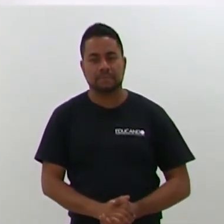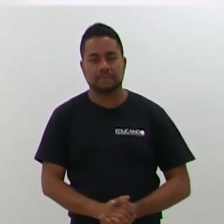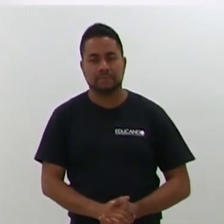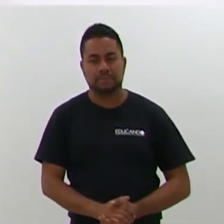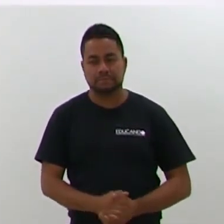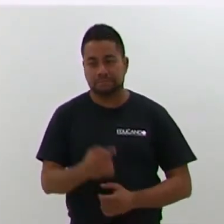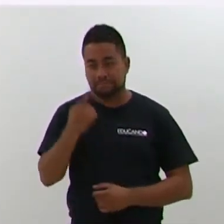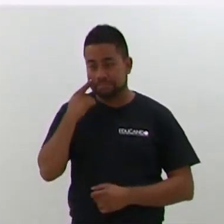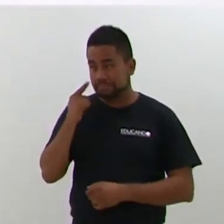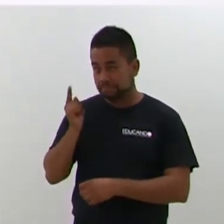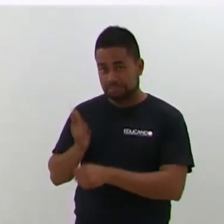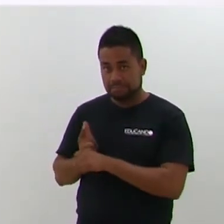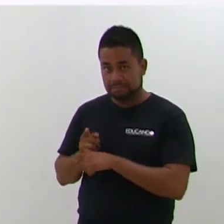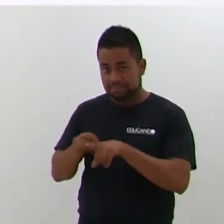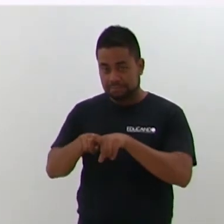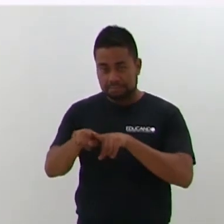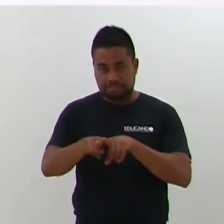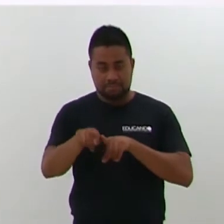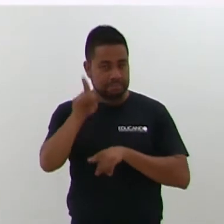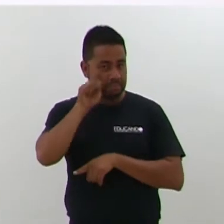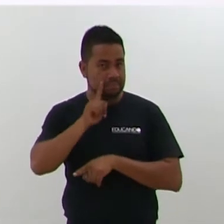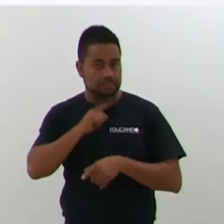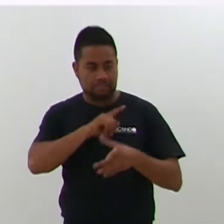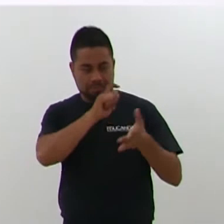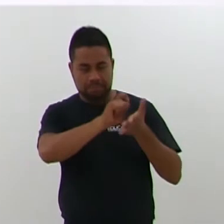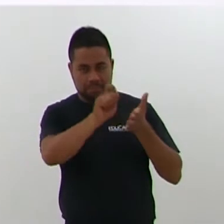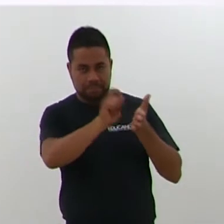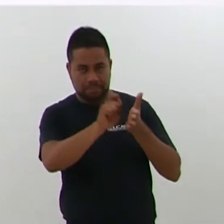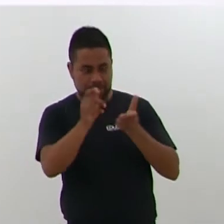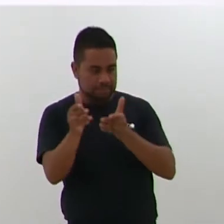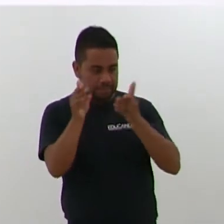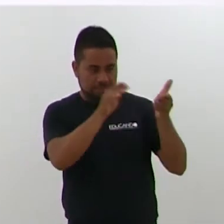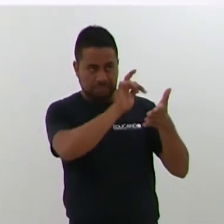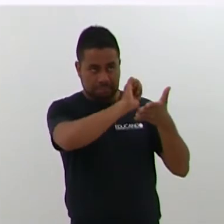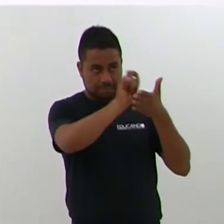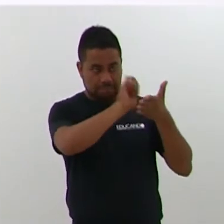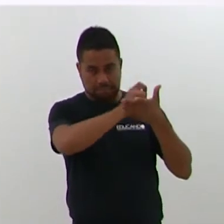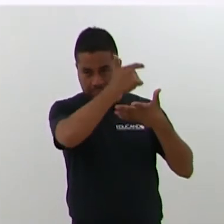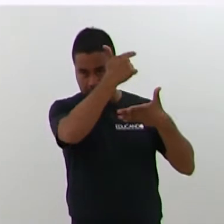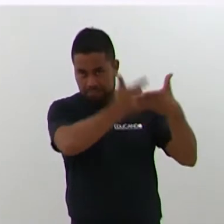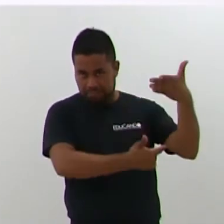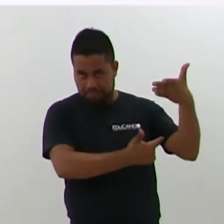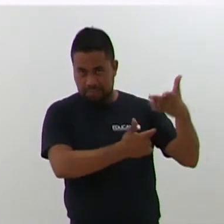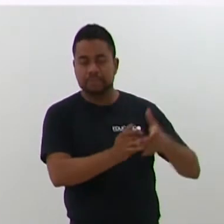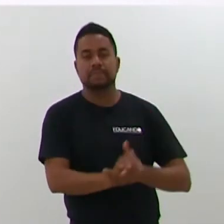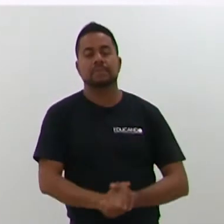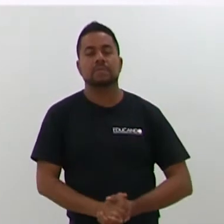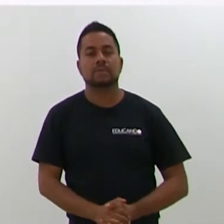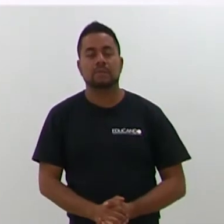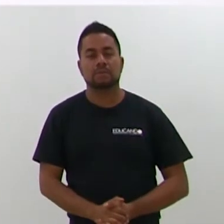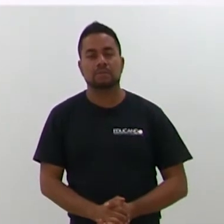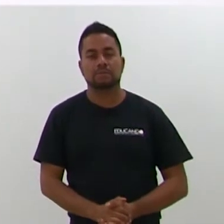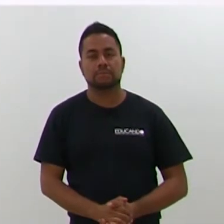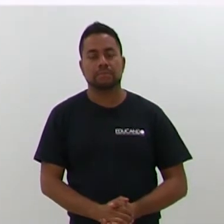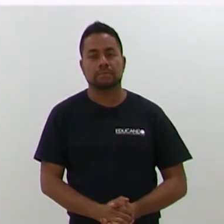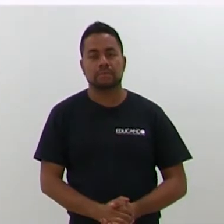Hermana. La voy a escribir de este lado. Hermana.